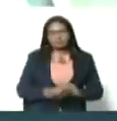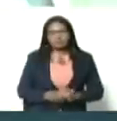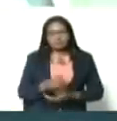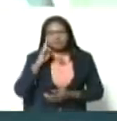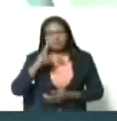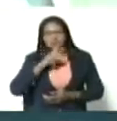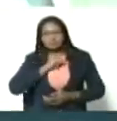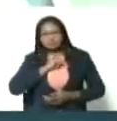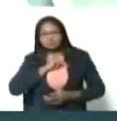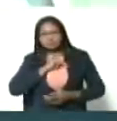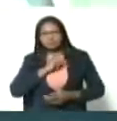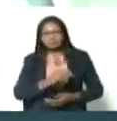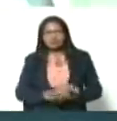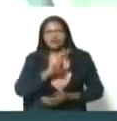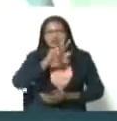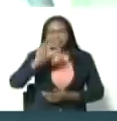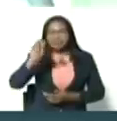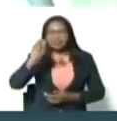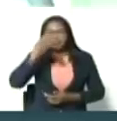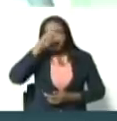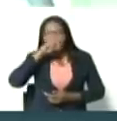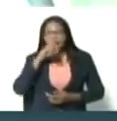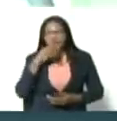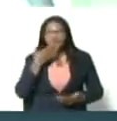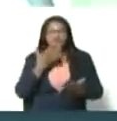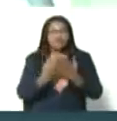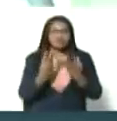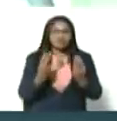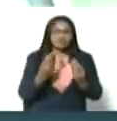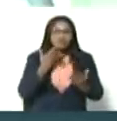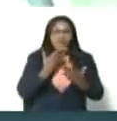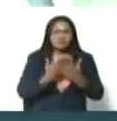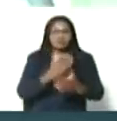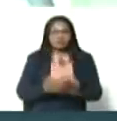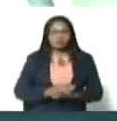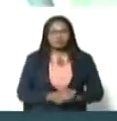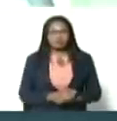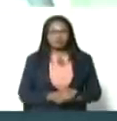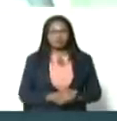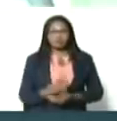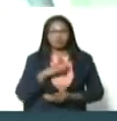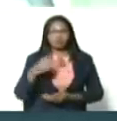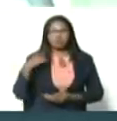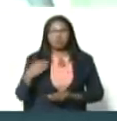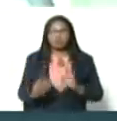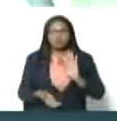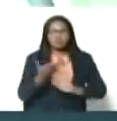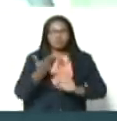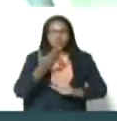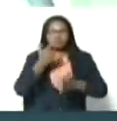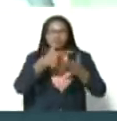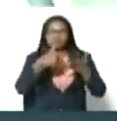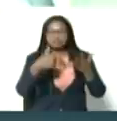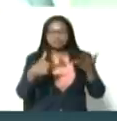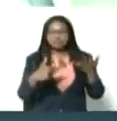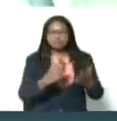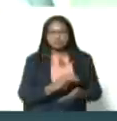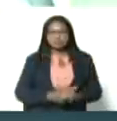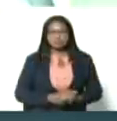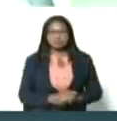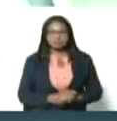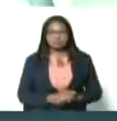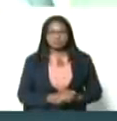pues. 30 años, se los agradezco. Fíjense ustedes, tenemos varias cosas importantes,